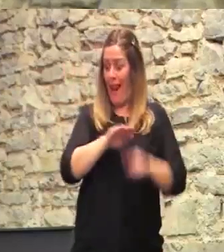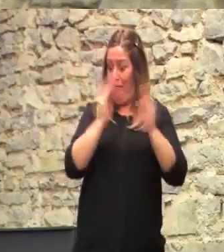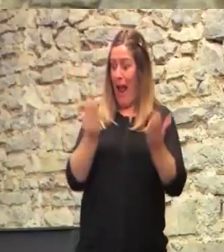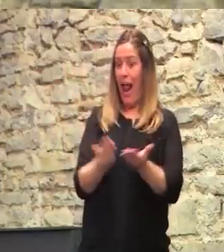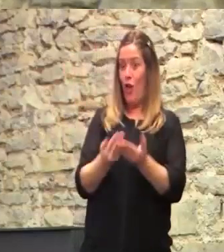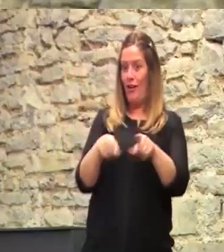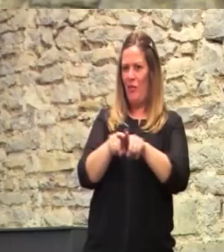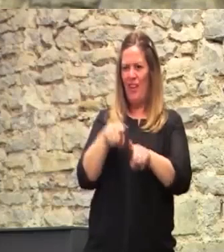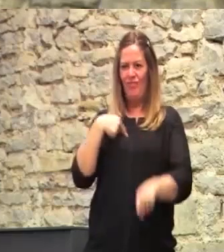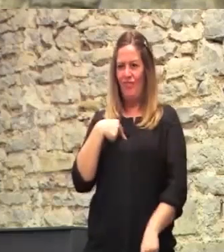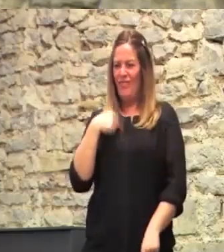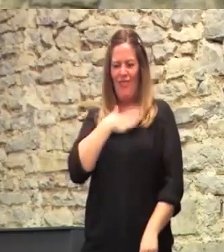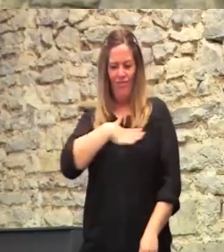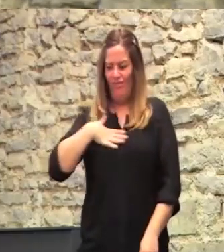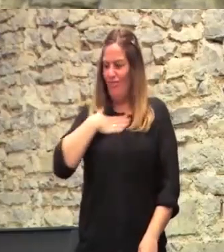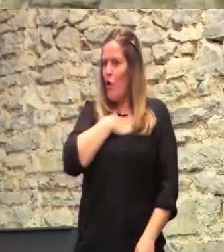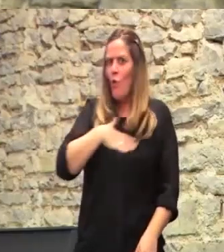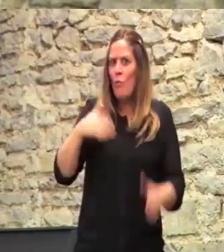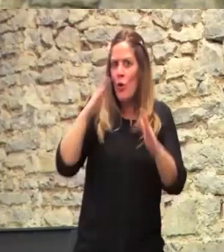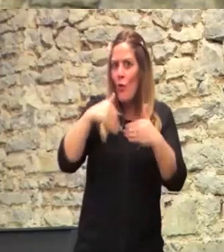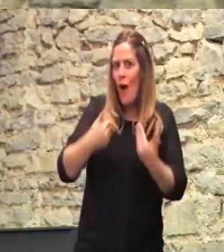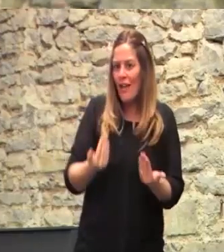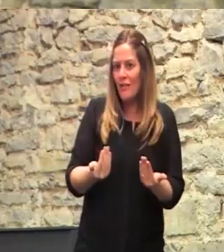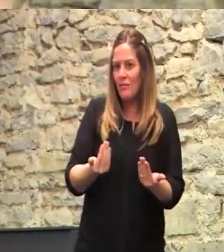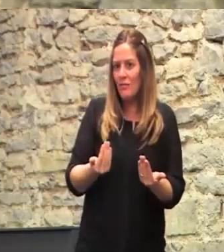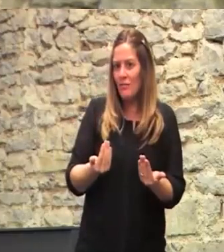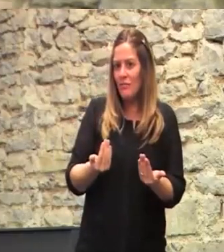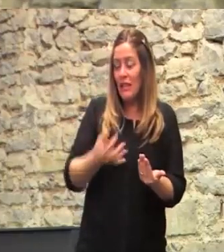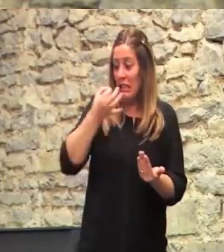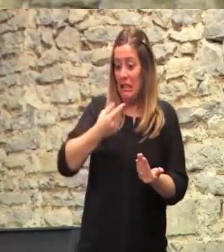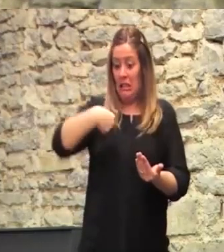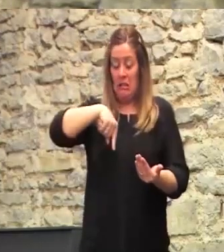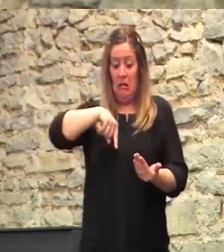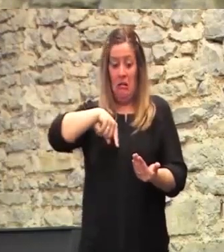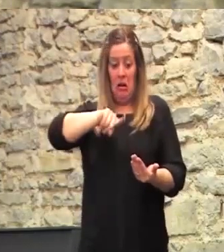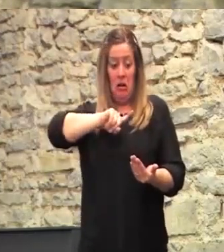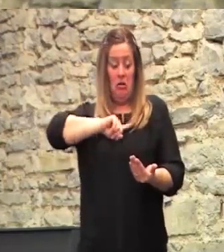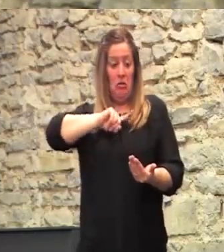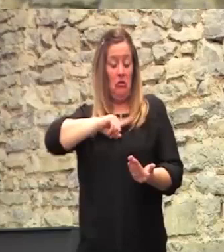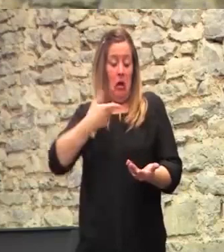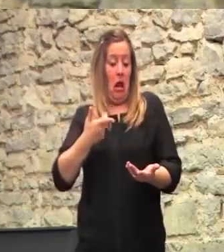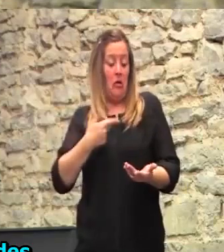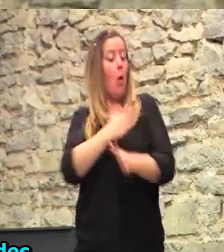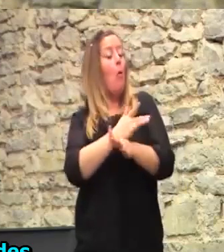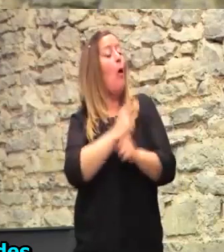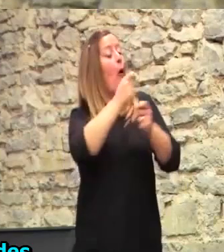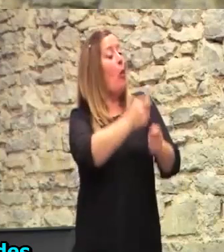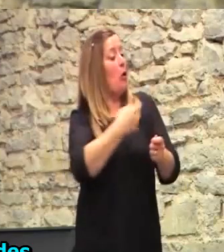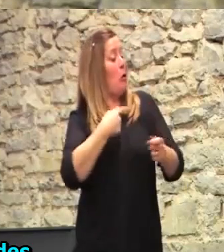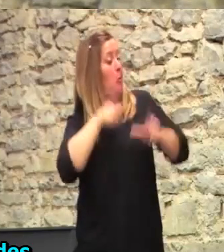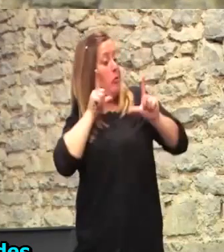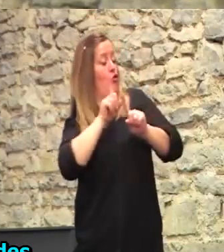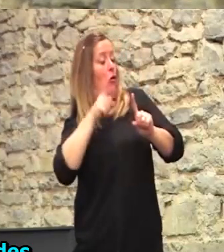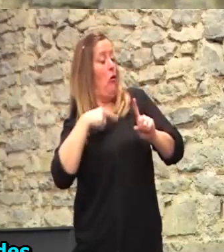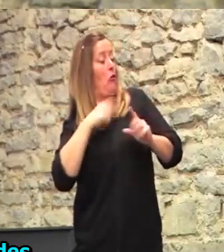fuera inherente a la condición femenina nos hubiéramos sentido muy bien habilitando el juego y lo demás me siento bien y ya está pero empezó a